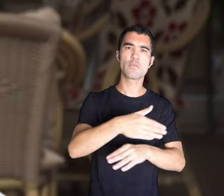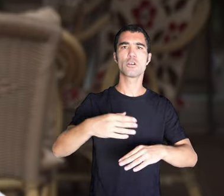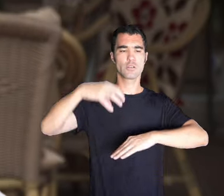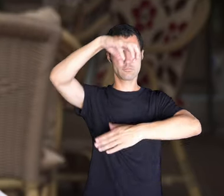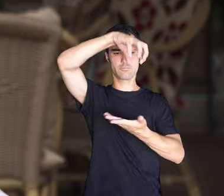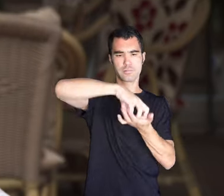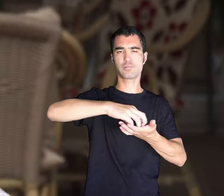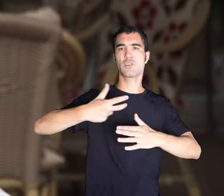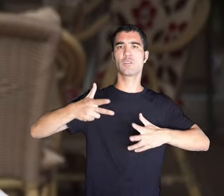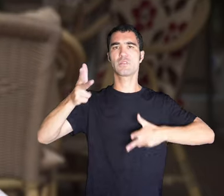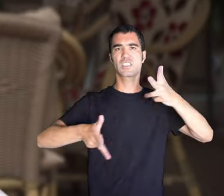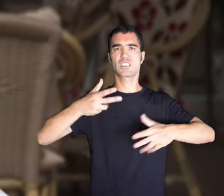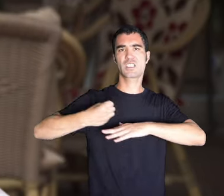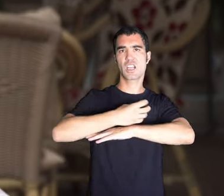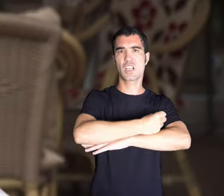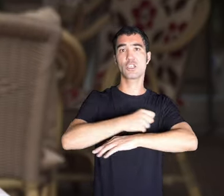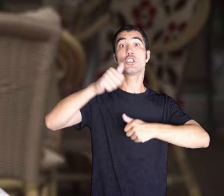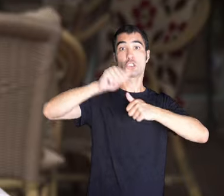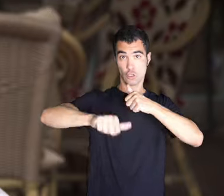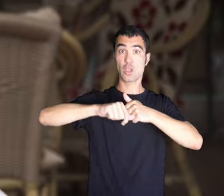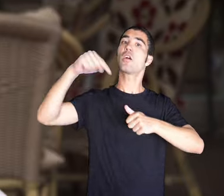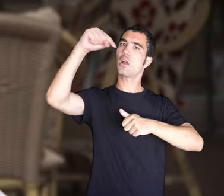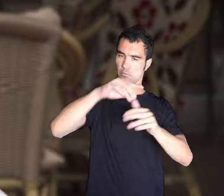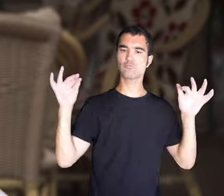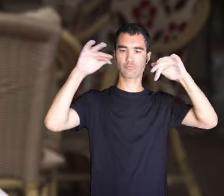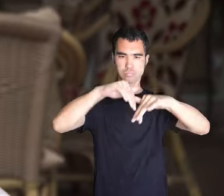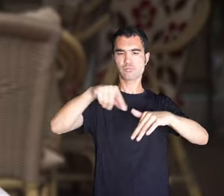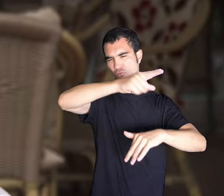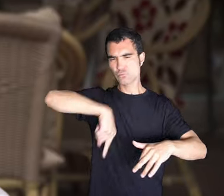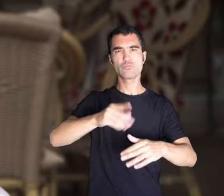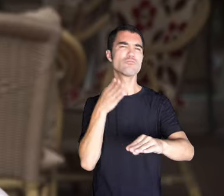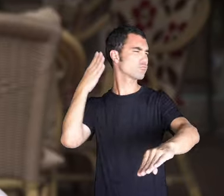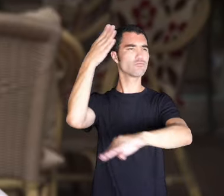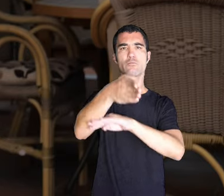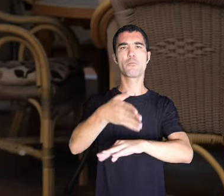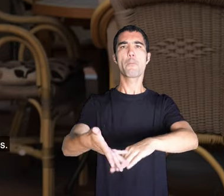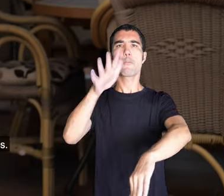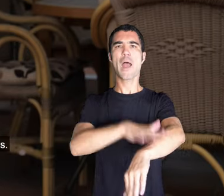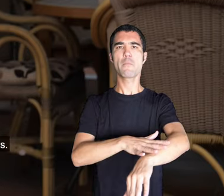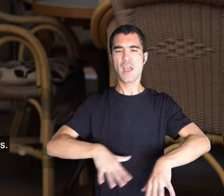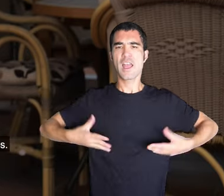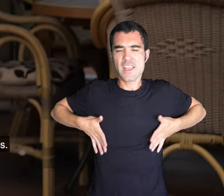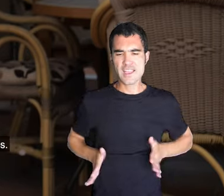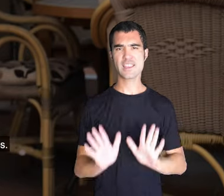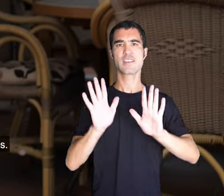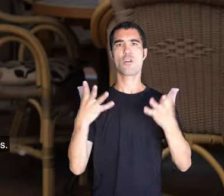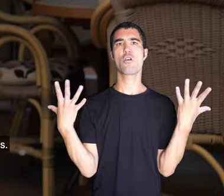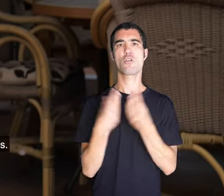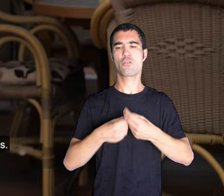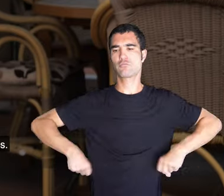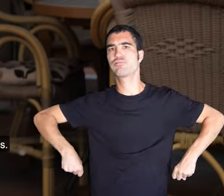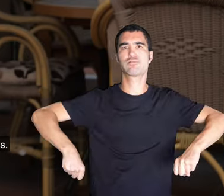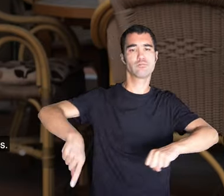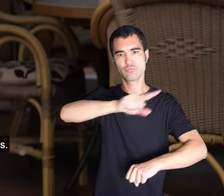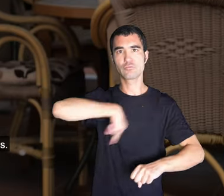a la estación ferrocarril de Sóller, nos vamos a Palma con los niños. Y nos hemos marchado, éramos